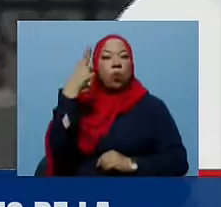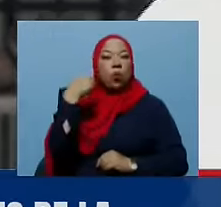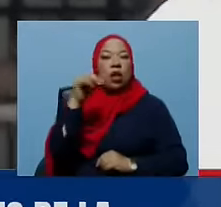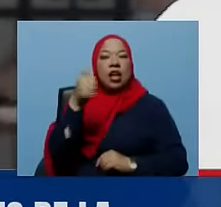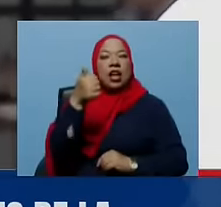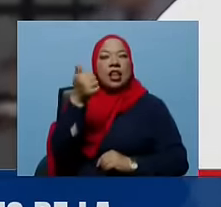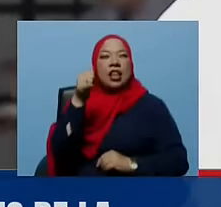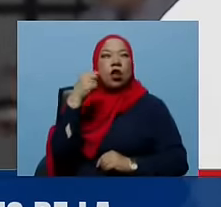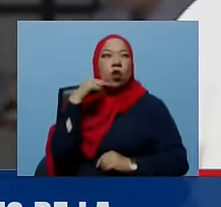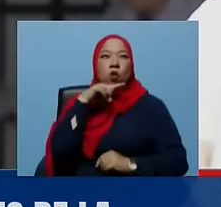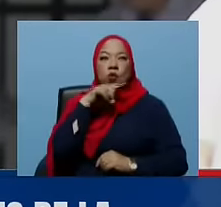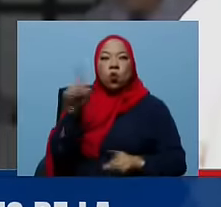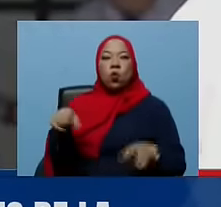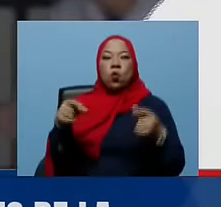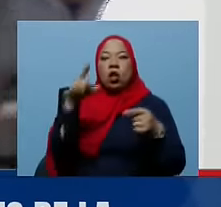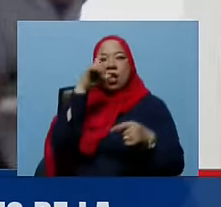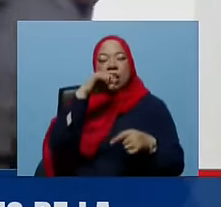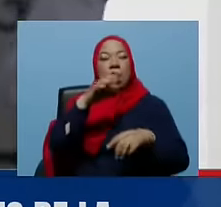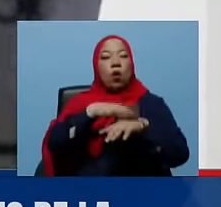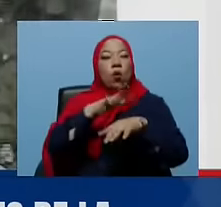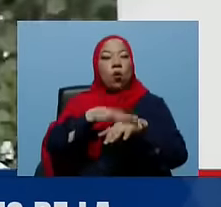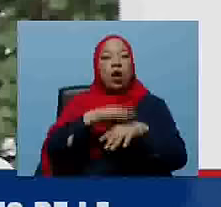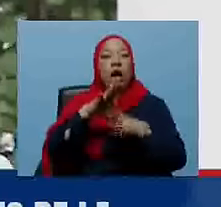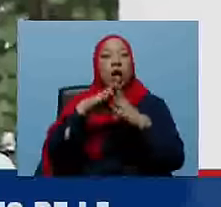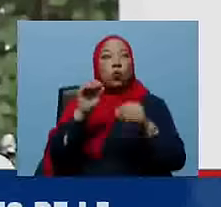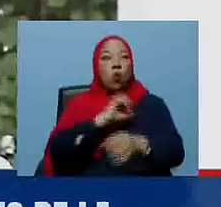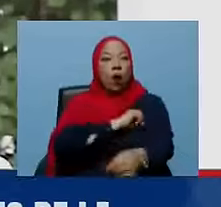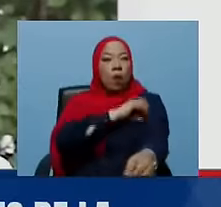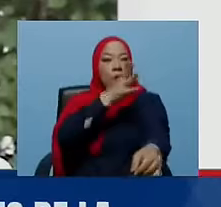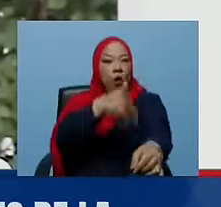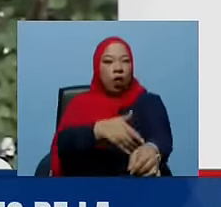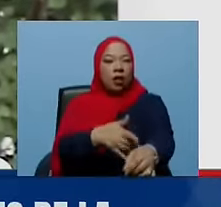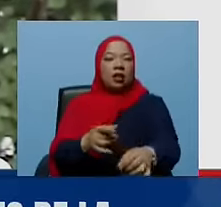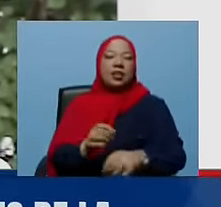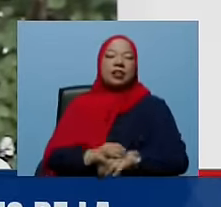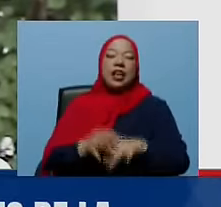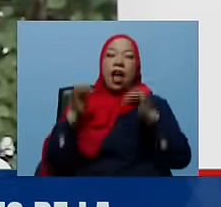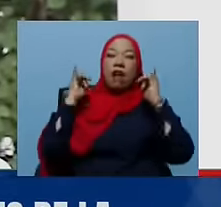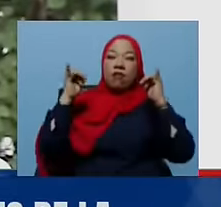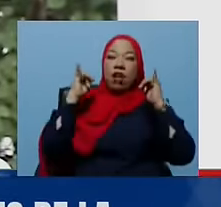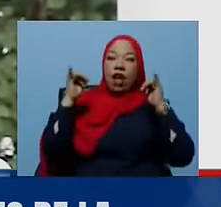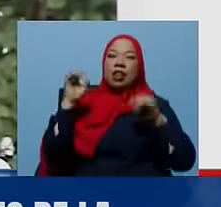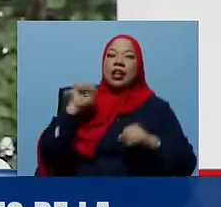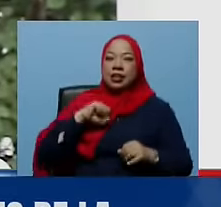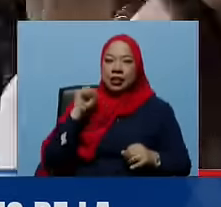10 de octubre, están convocados al Poliedro, vamos a hacer la fiesta en el Poliedro,